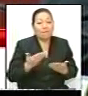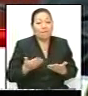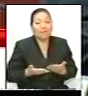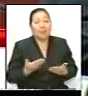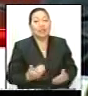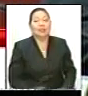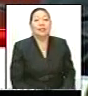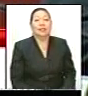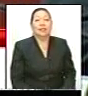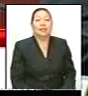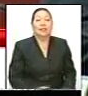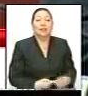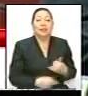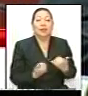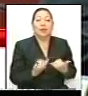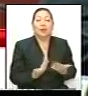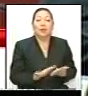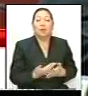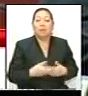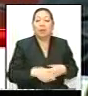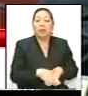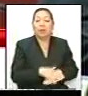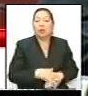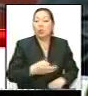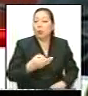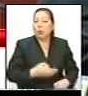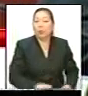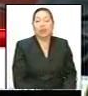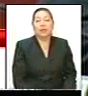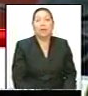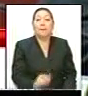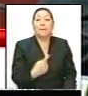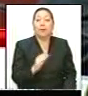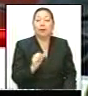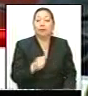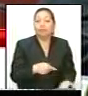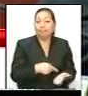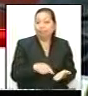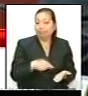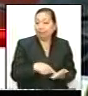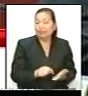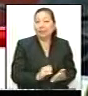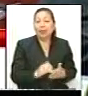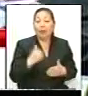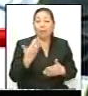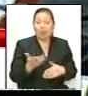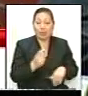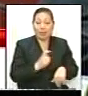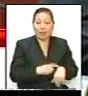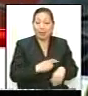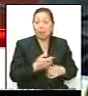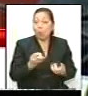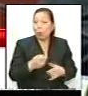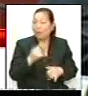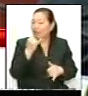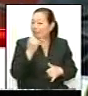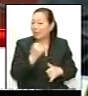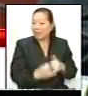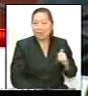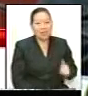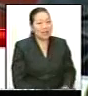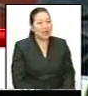fácilmente revocadas en un eventual proceso judicial por haber sido emitidos fuera del plazo de caducidad.